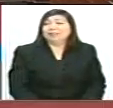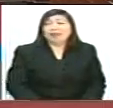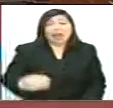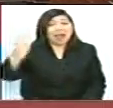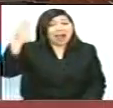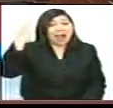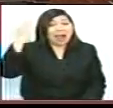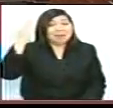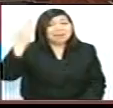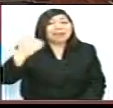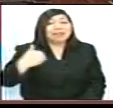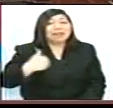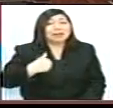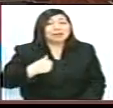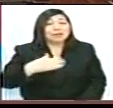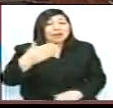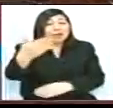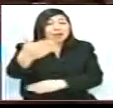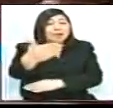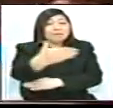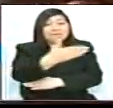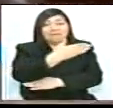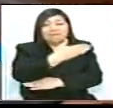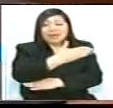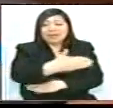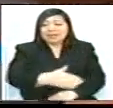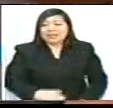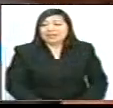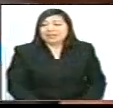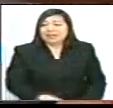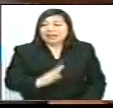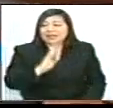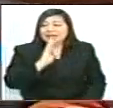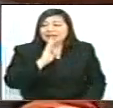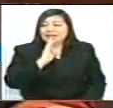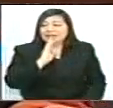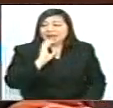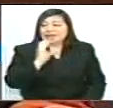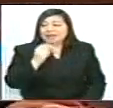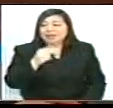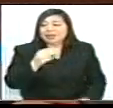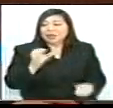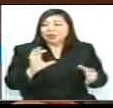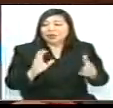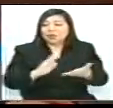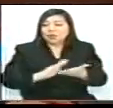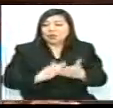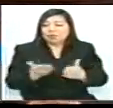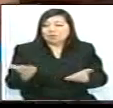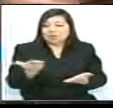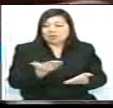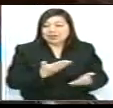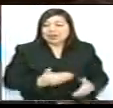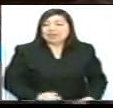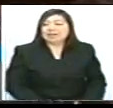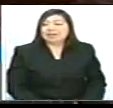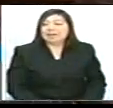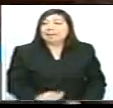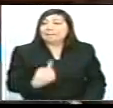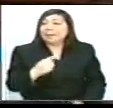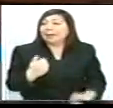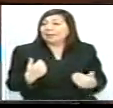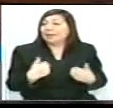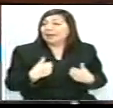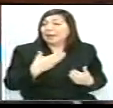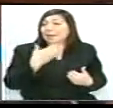aprista tenía una bandera en campaña y hablaba del canon comunal. El canon comunal para tener